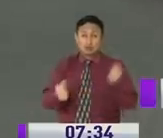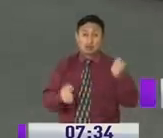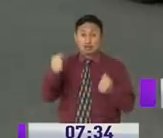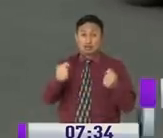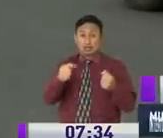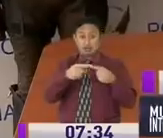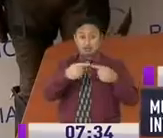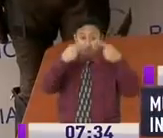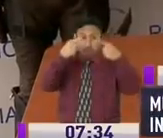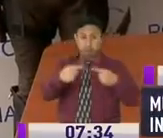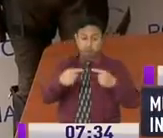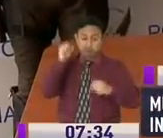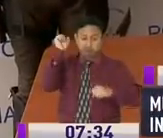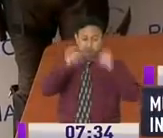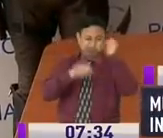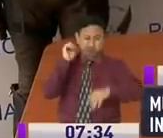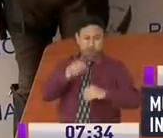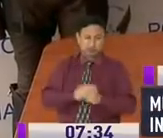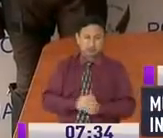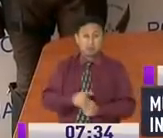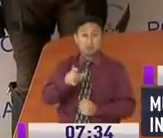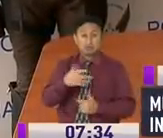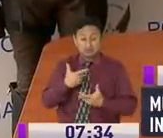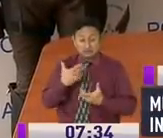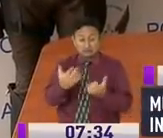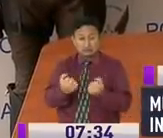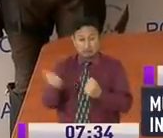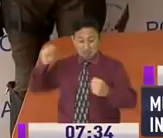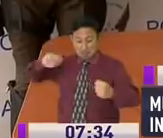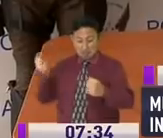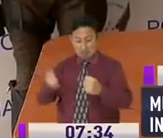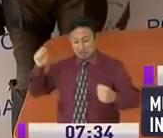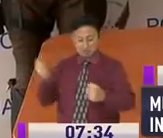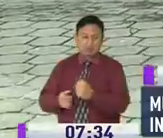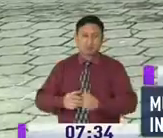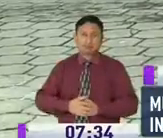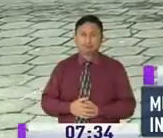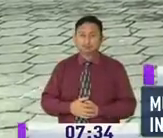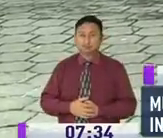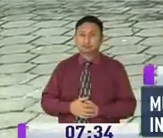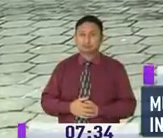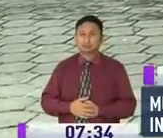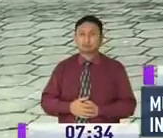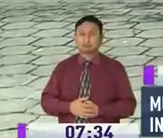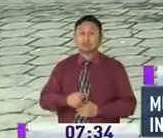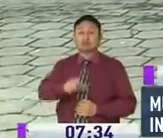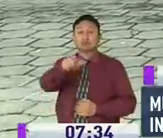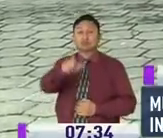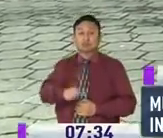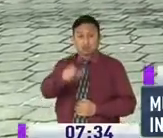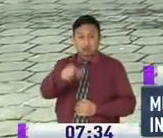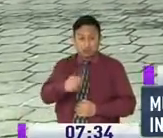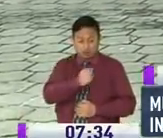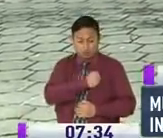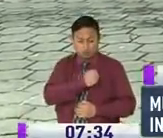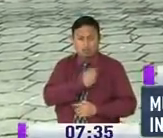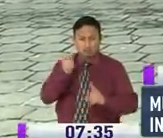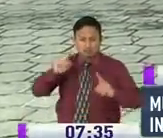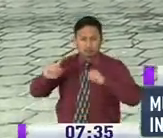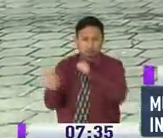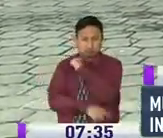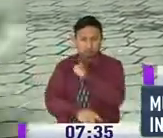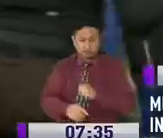vecinos intentaron lincharlos para que no vuelvan por el sector. El pueblo quería hacerle justicia por mano propia, pero la policía no les dejó.